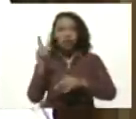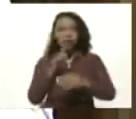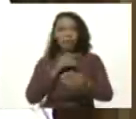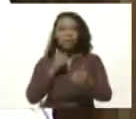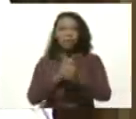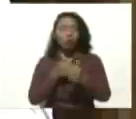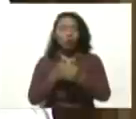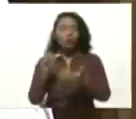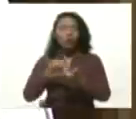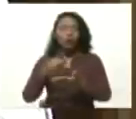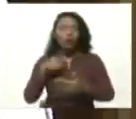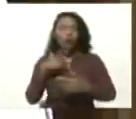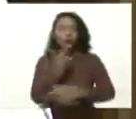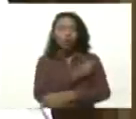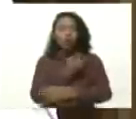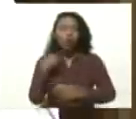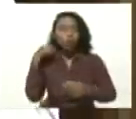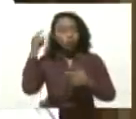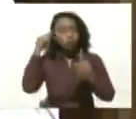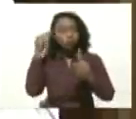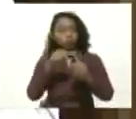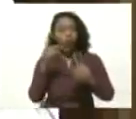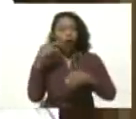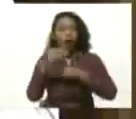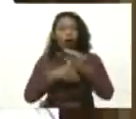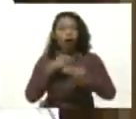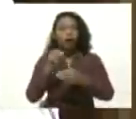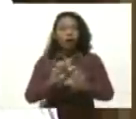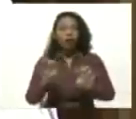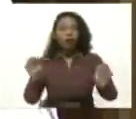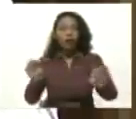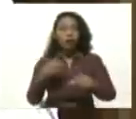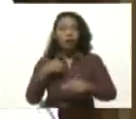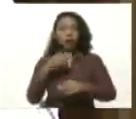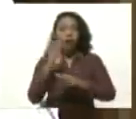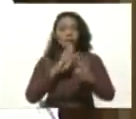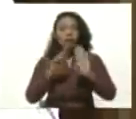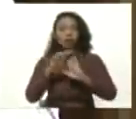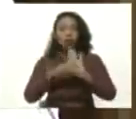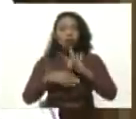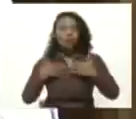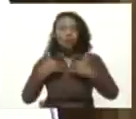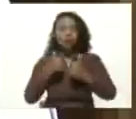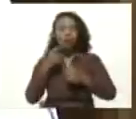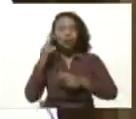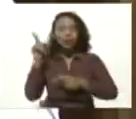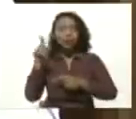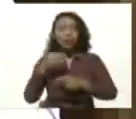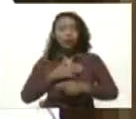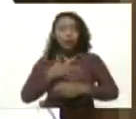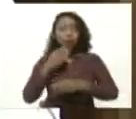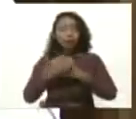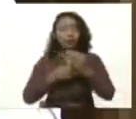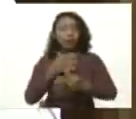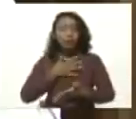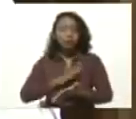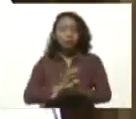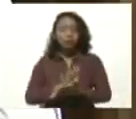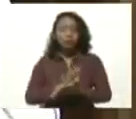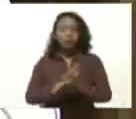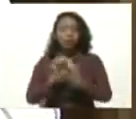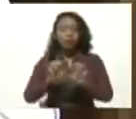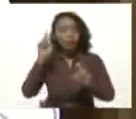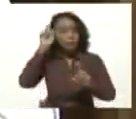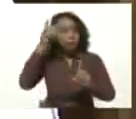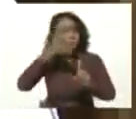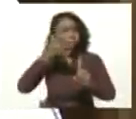centros de vacunación con el objetivo de que formen parte de una educación biosegura, de una educación que pueda llevarse con tranquilidad en